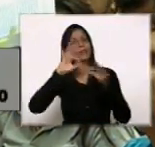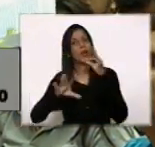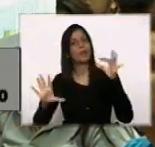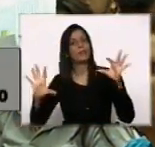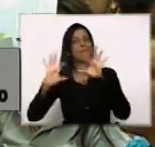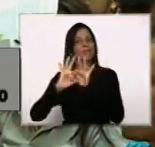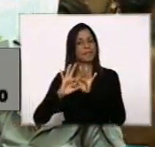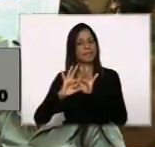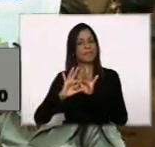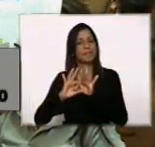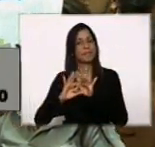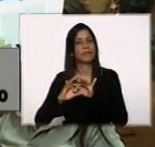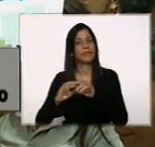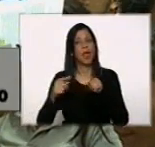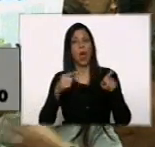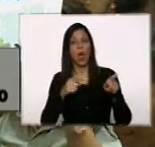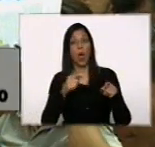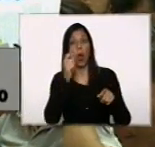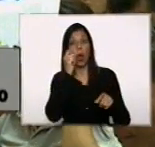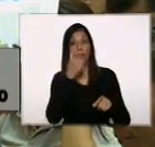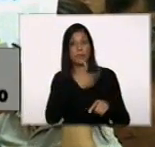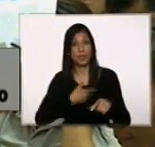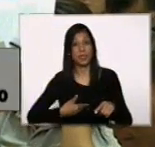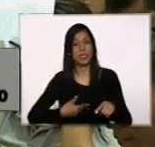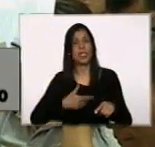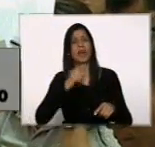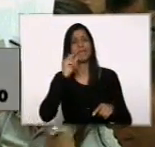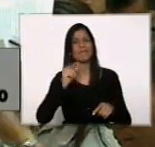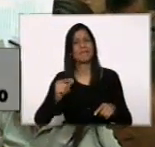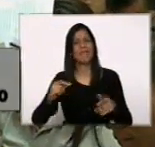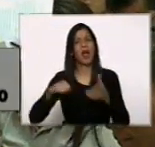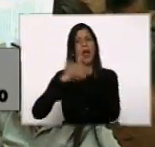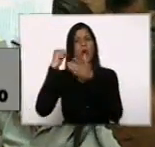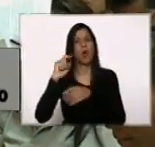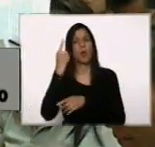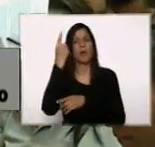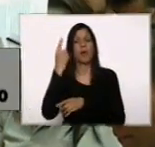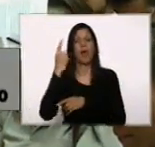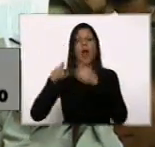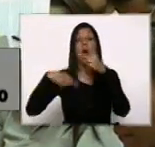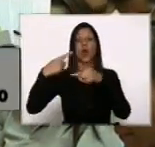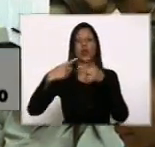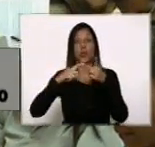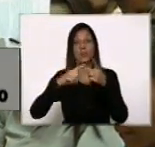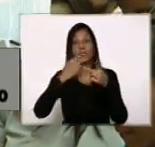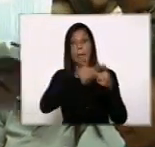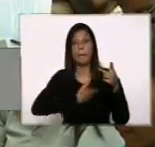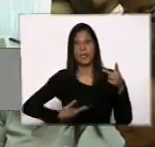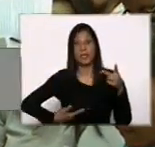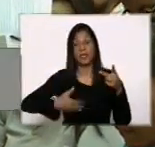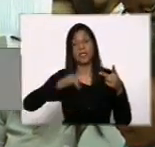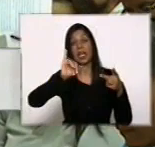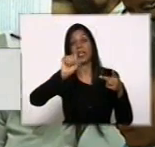Cipriano Castro es considerado como el primer golpe de Estado petrolero, pero Isaías Medina Angarita se le ocurrió